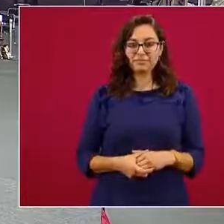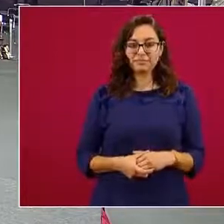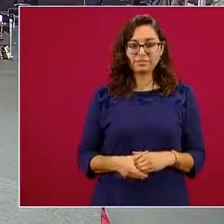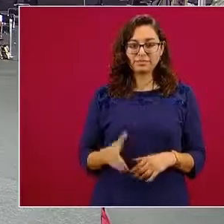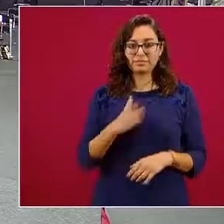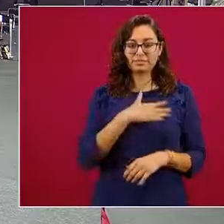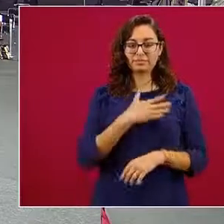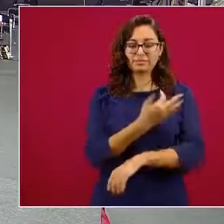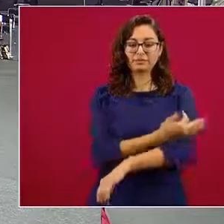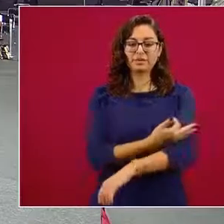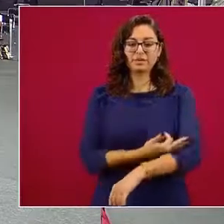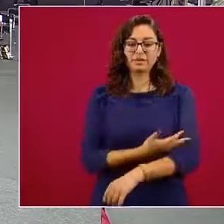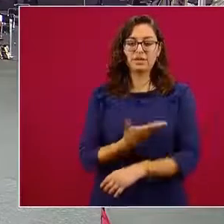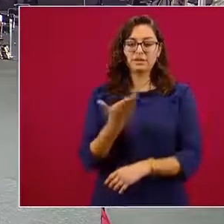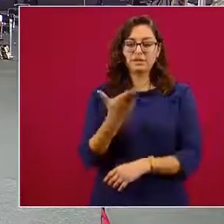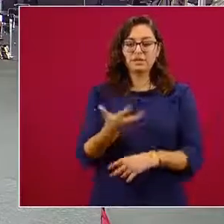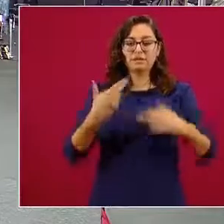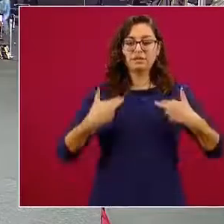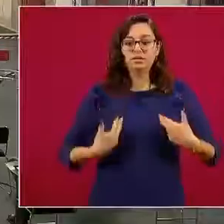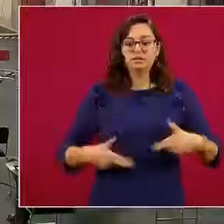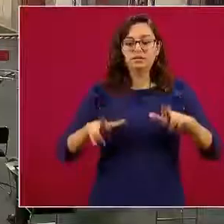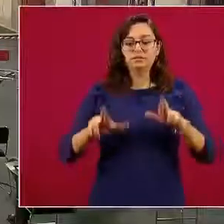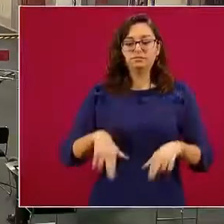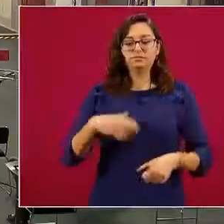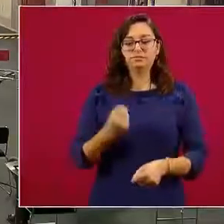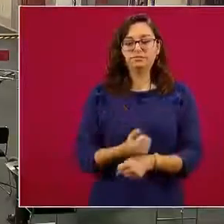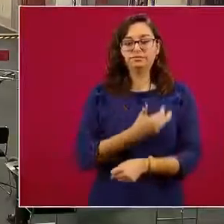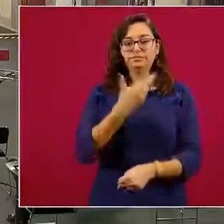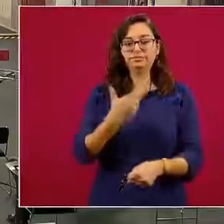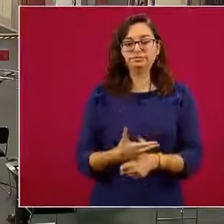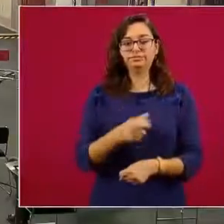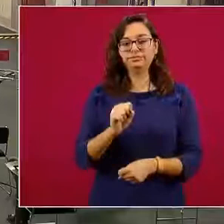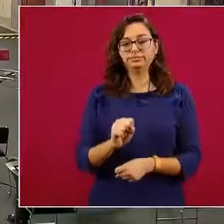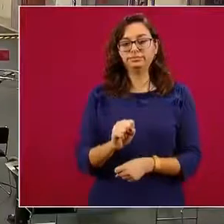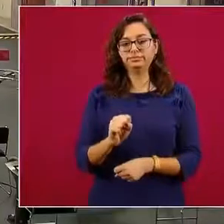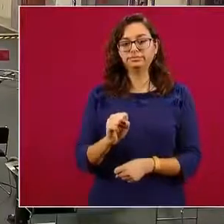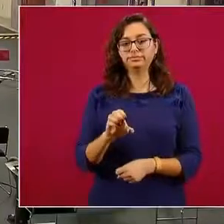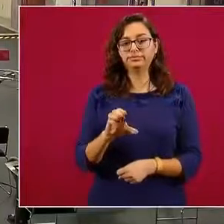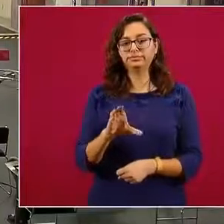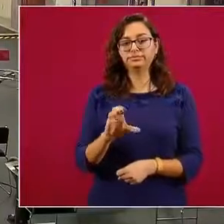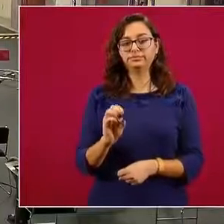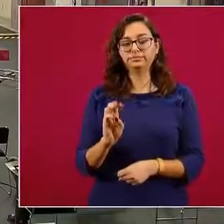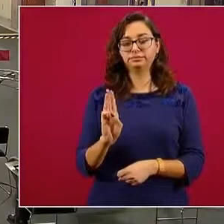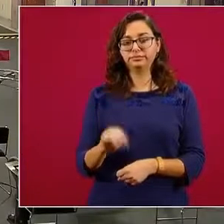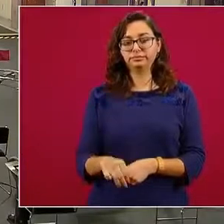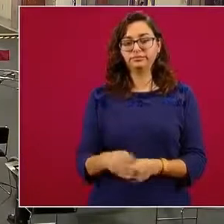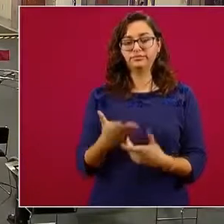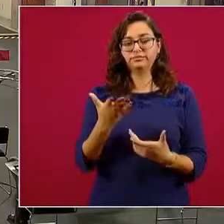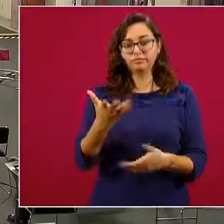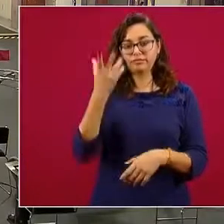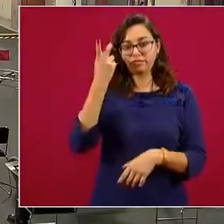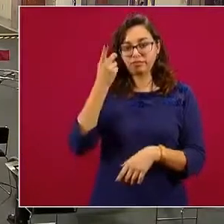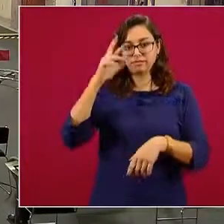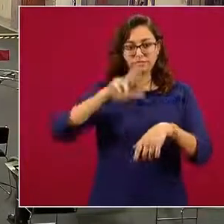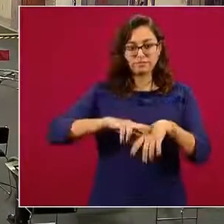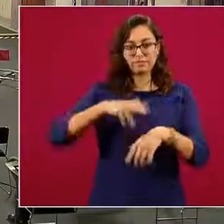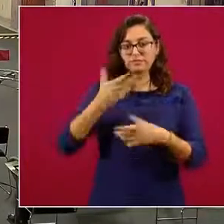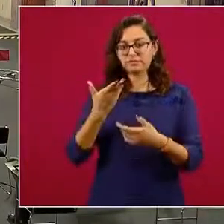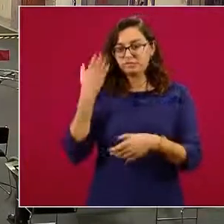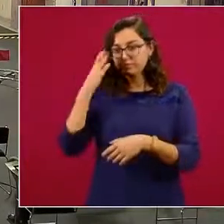Buenas tardes, representante de la Secretaría de Economía, doctora Gassman. Buenas tardes, directora Fernández. Buenas